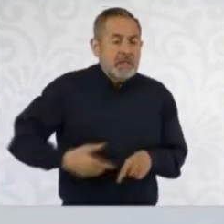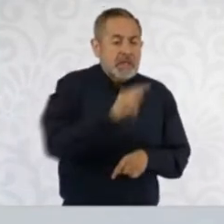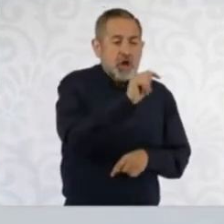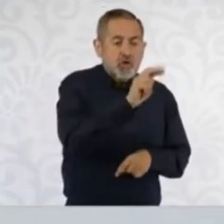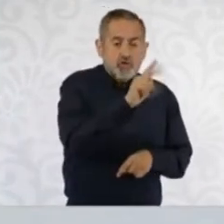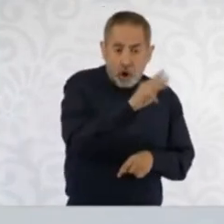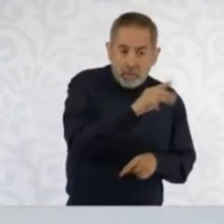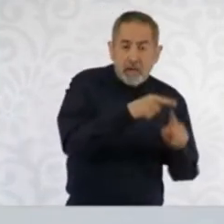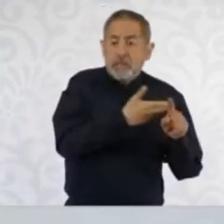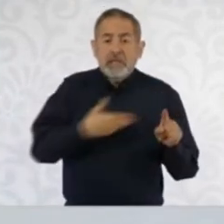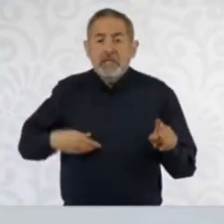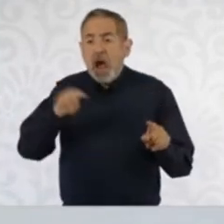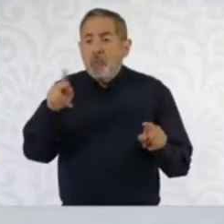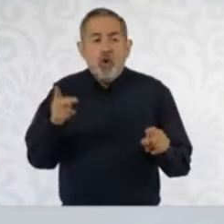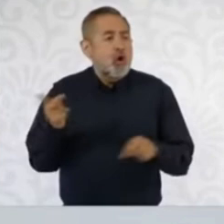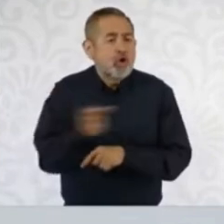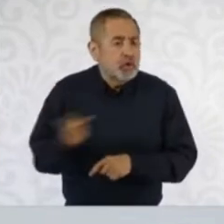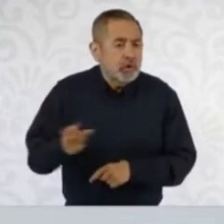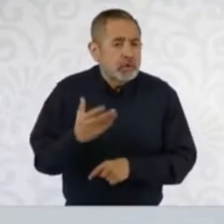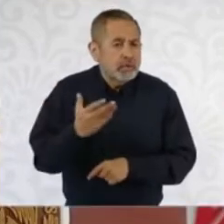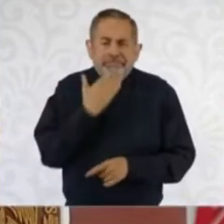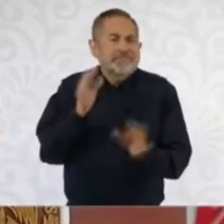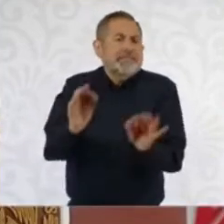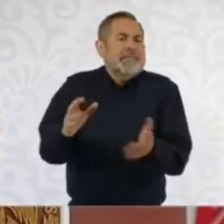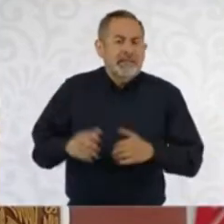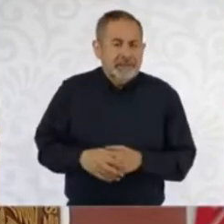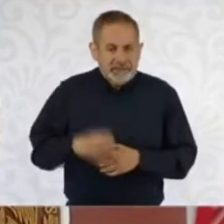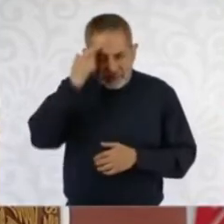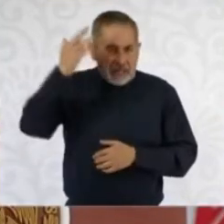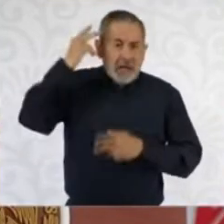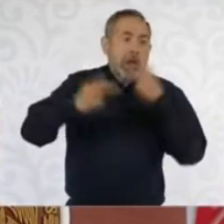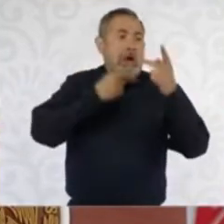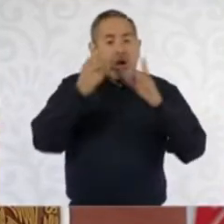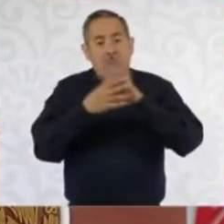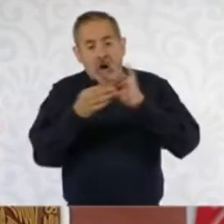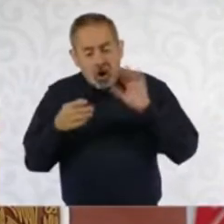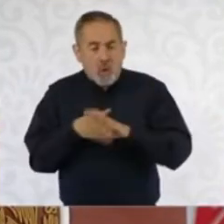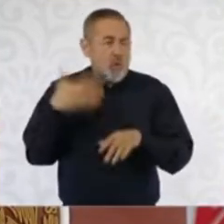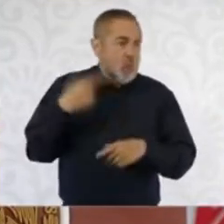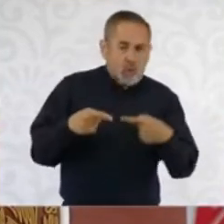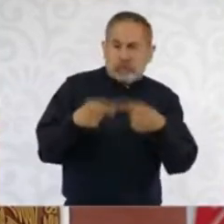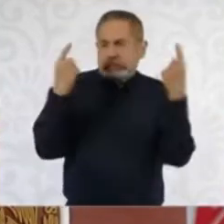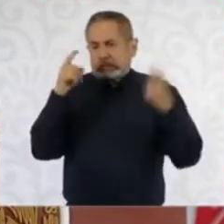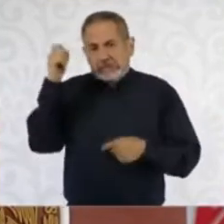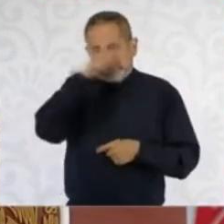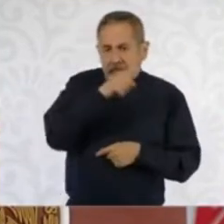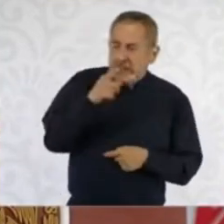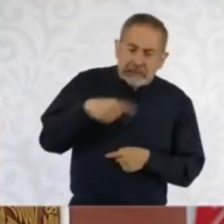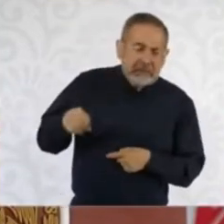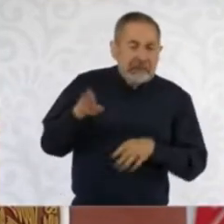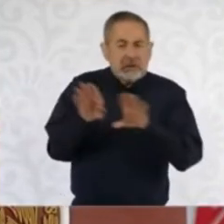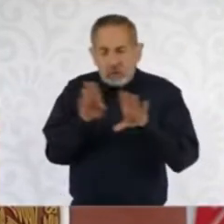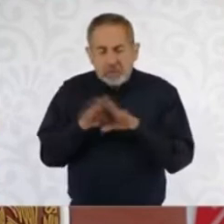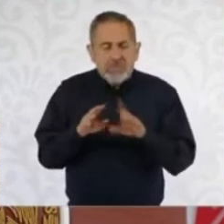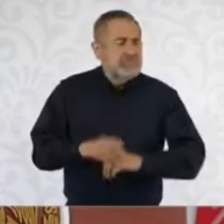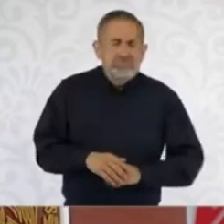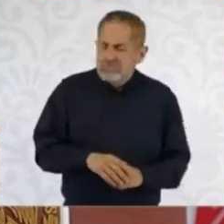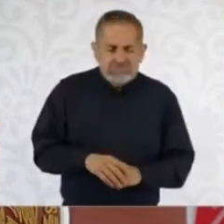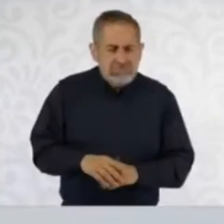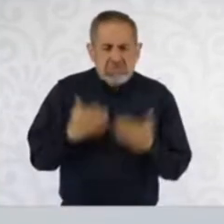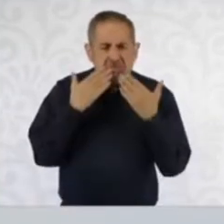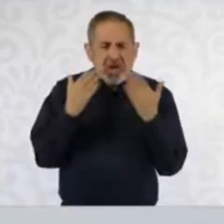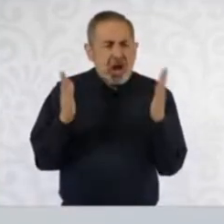Obrador, que todo el mundo apostaba que iba a ser una relación difícil, compleja, y al